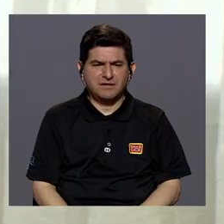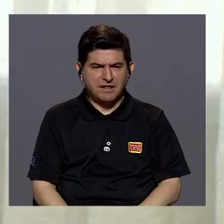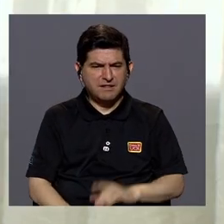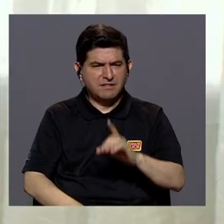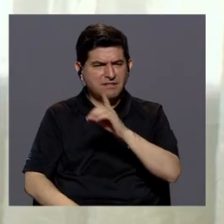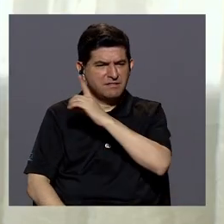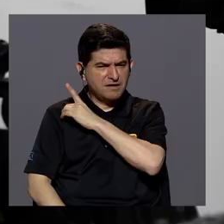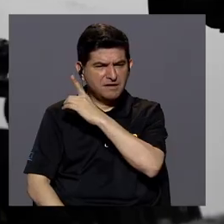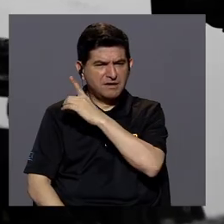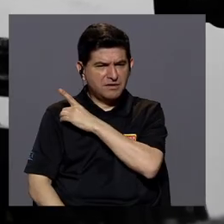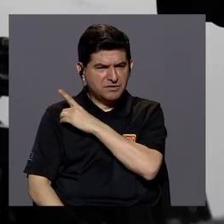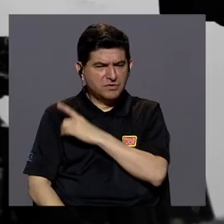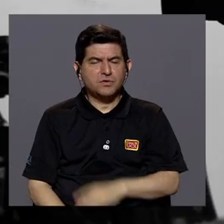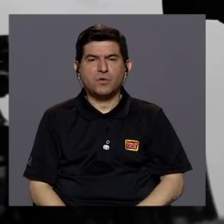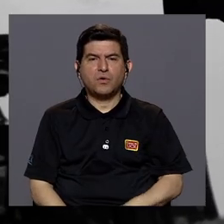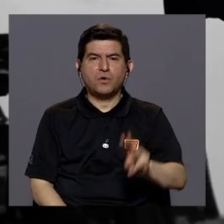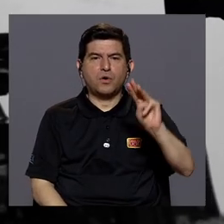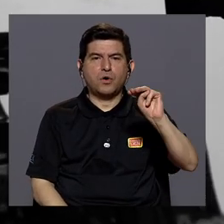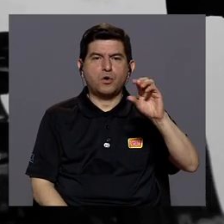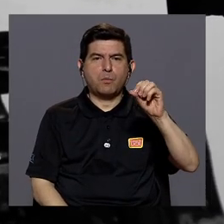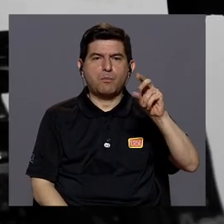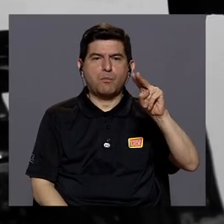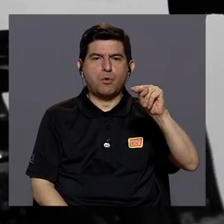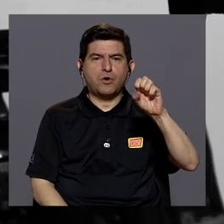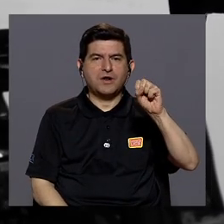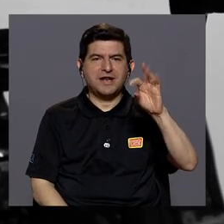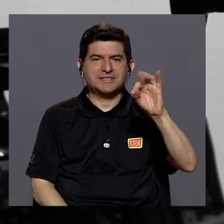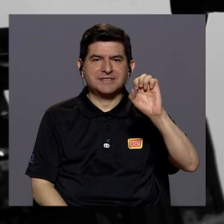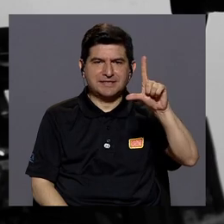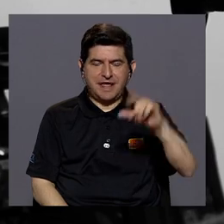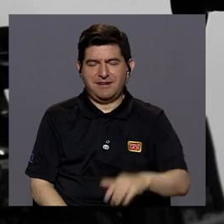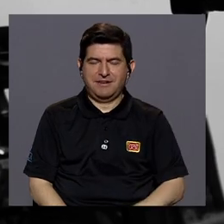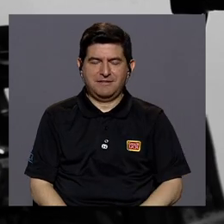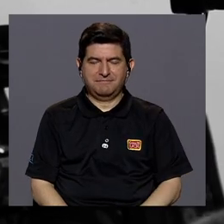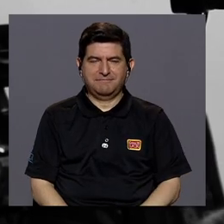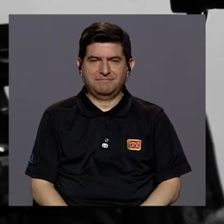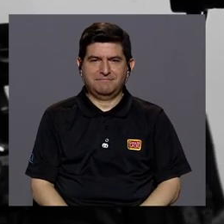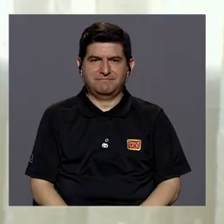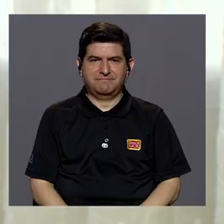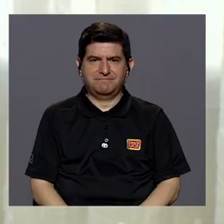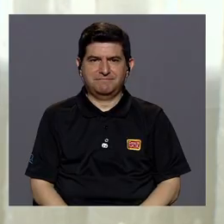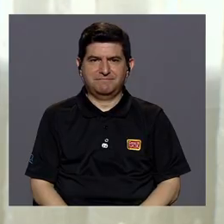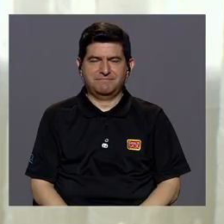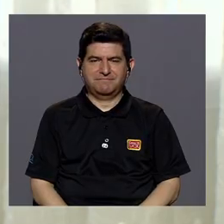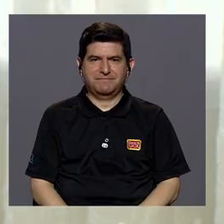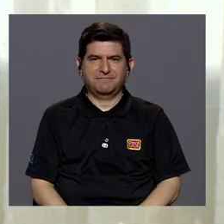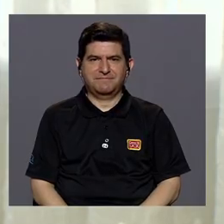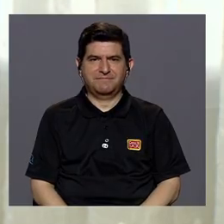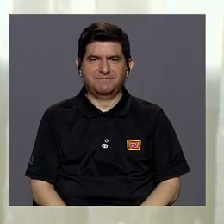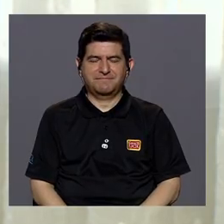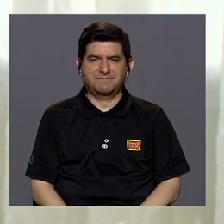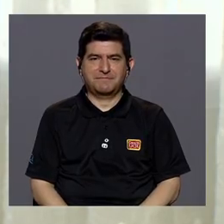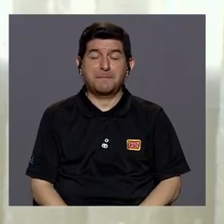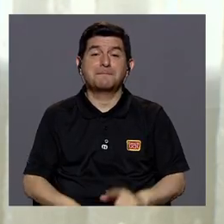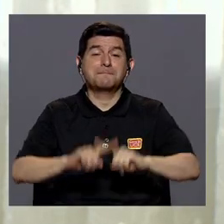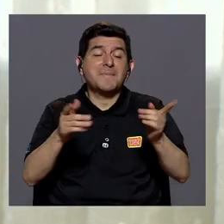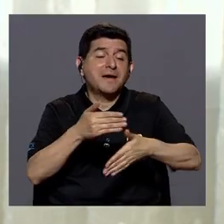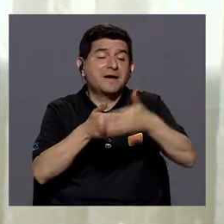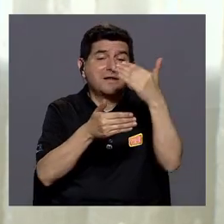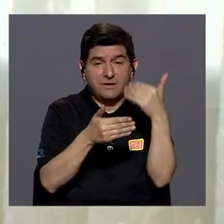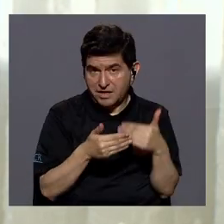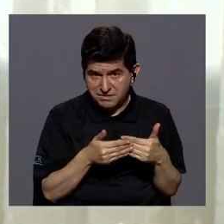era Monestel. Uh-huh. Yo de Monestel. Era. Pero antes de